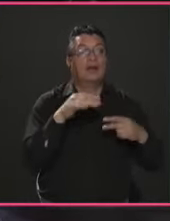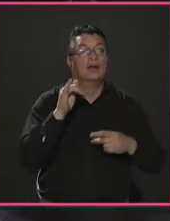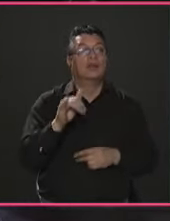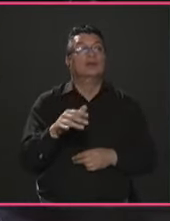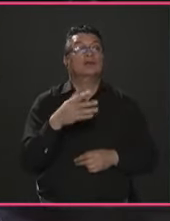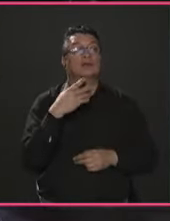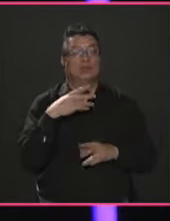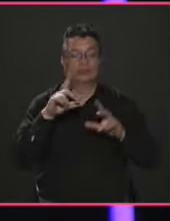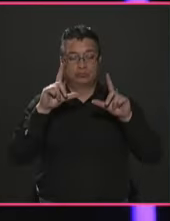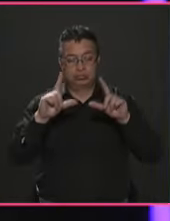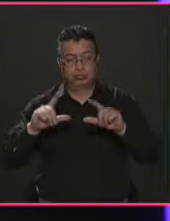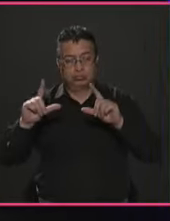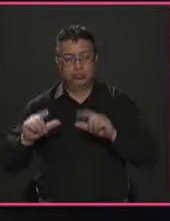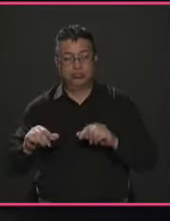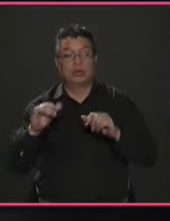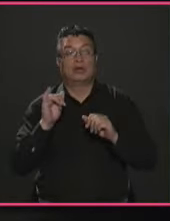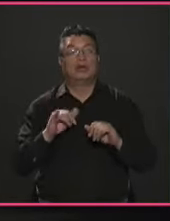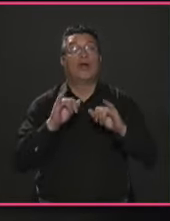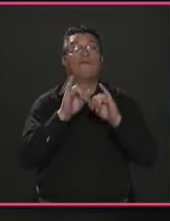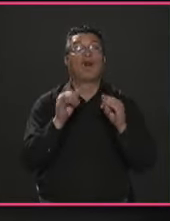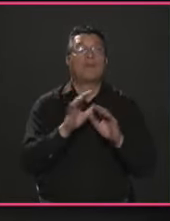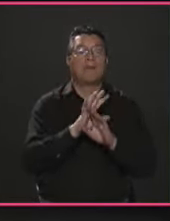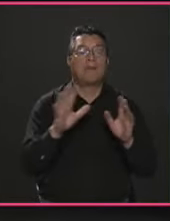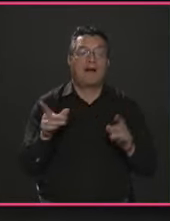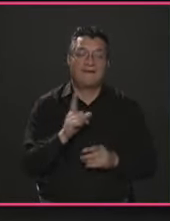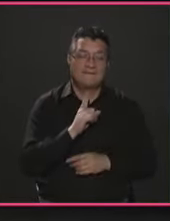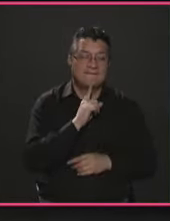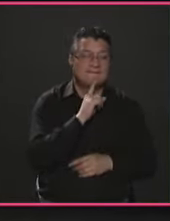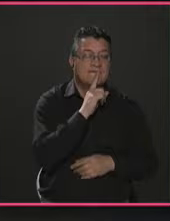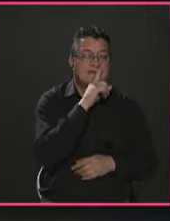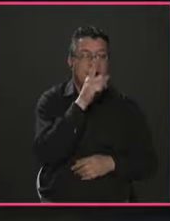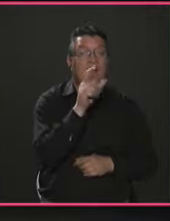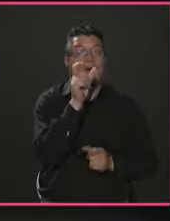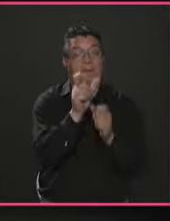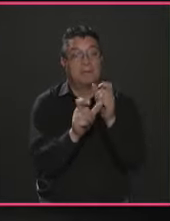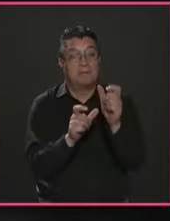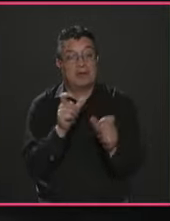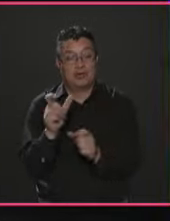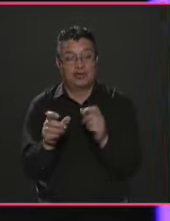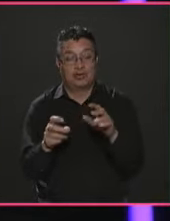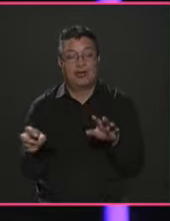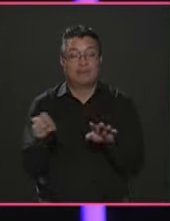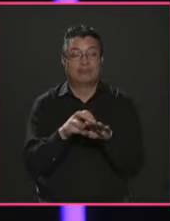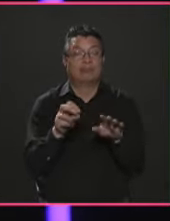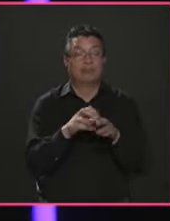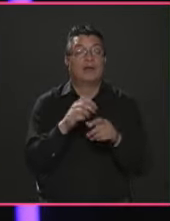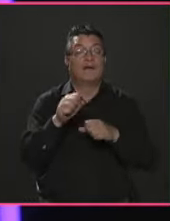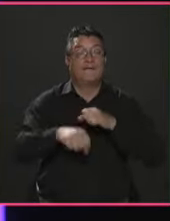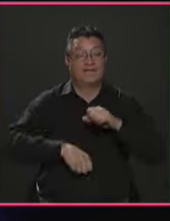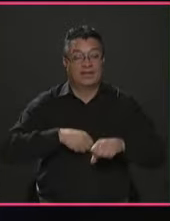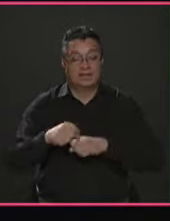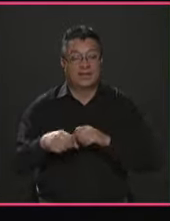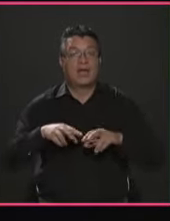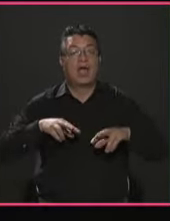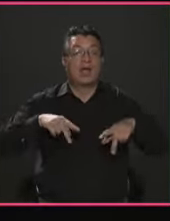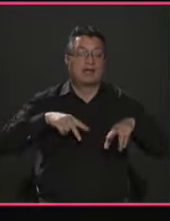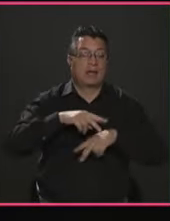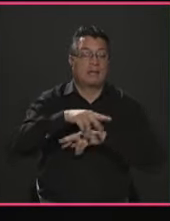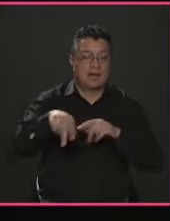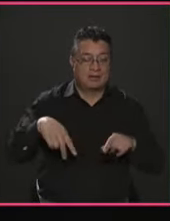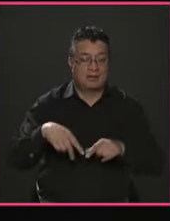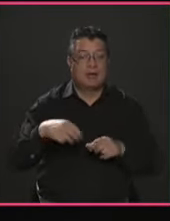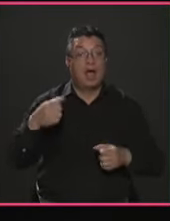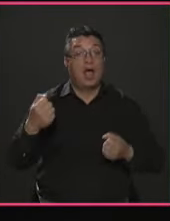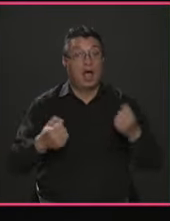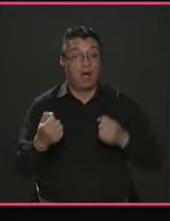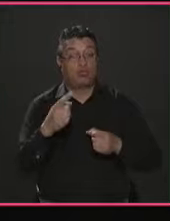transporte y también en modos más eficientes como el públ transporte público andar en bicicleta y caminar los vehículos que